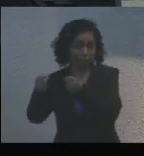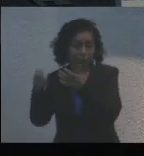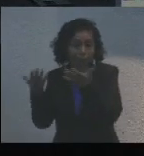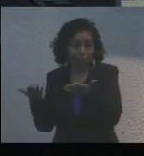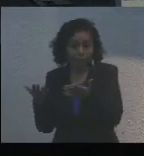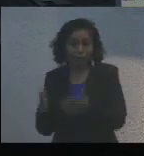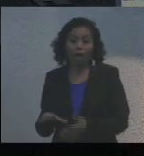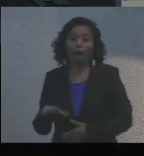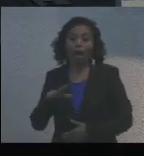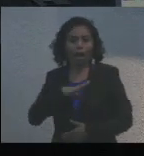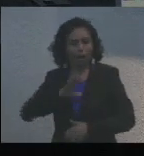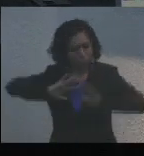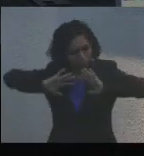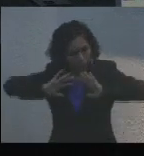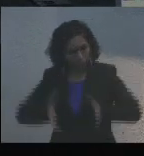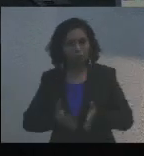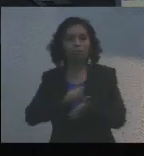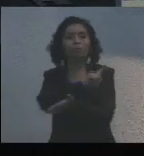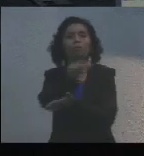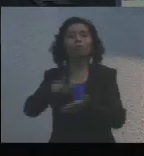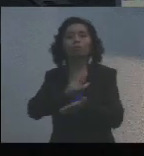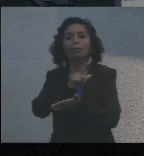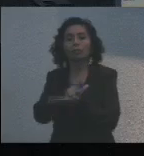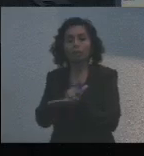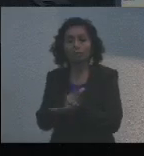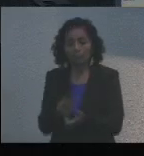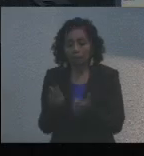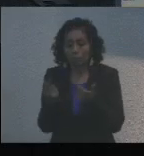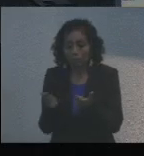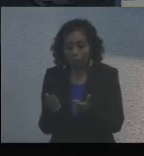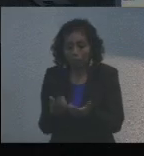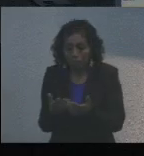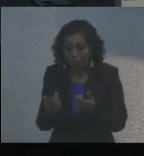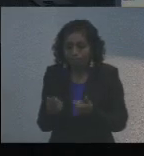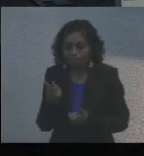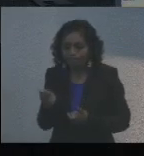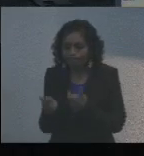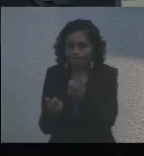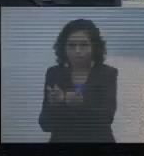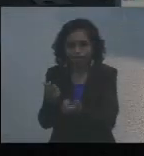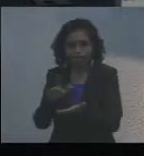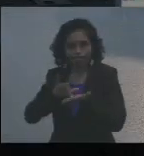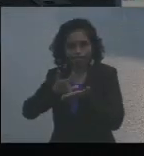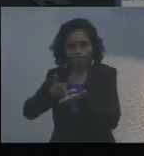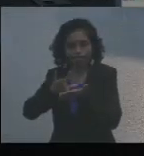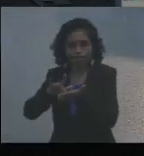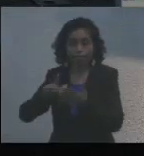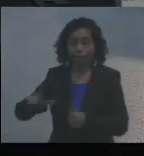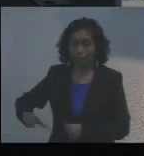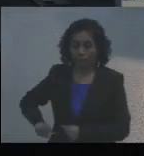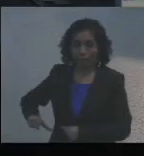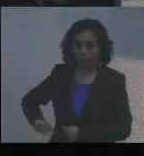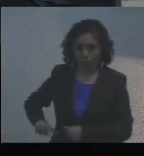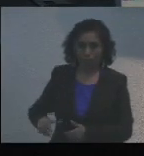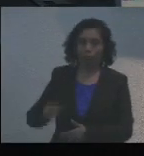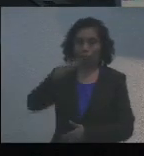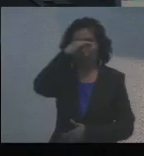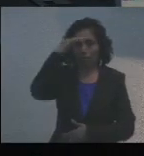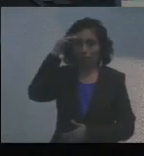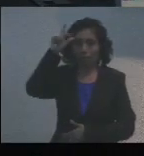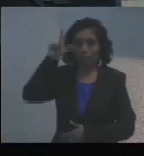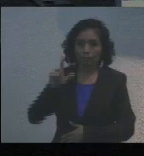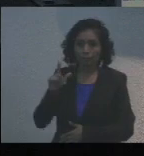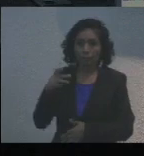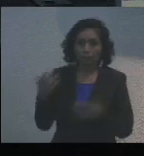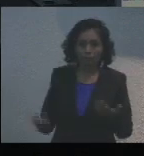aprobación de una ley de seguridad ciudadana y un fideicomiso en seguridad, lo que ha permitido al gobierno que encabeza Mara Lezama adquirir